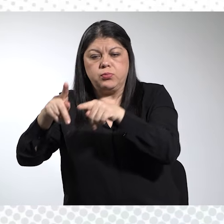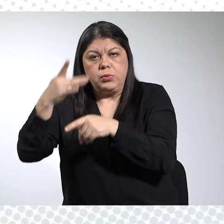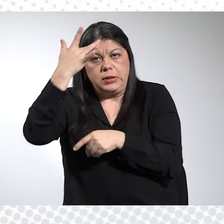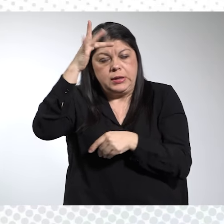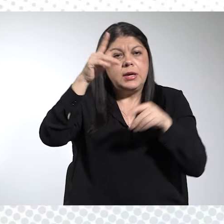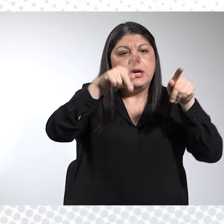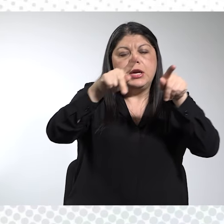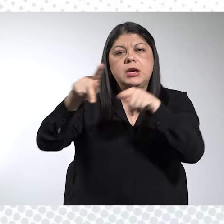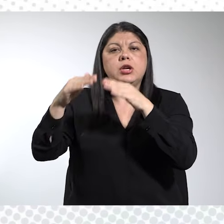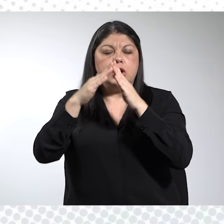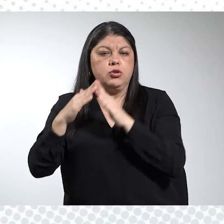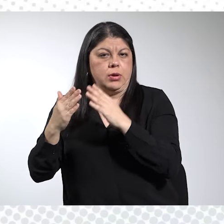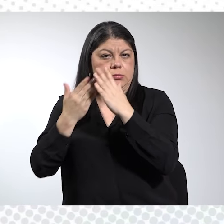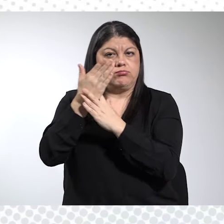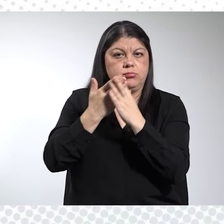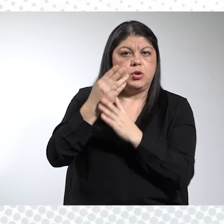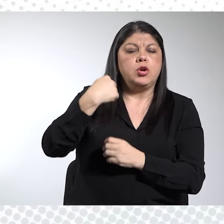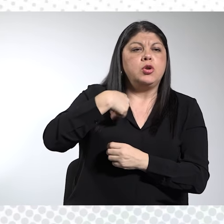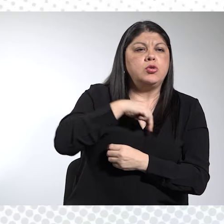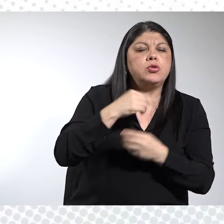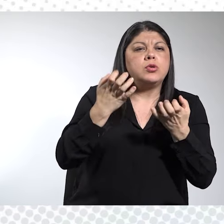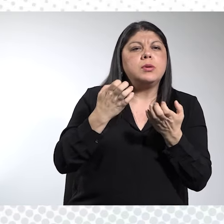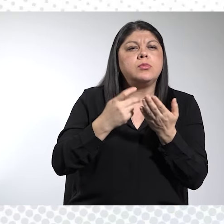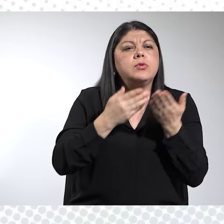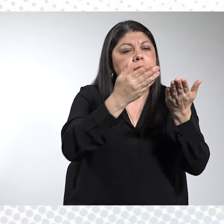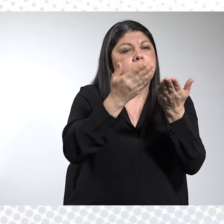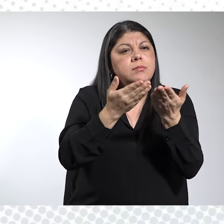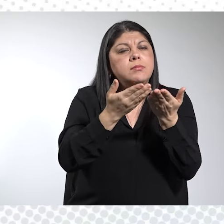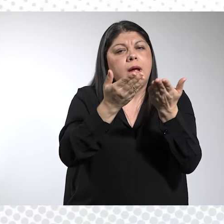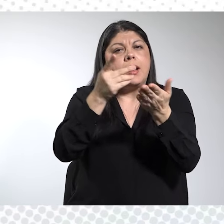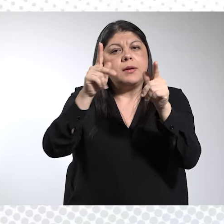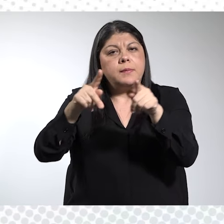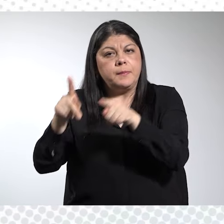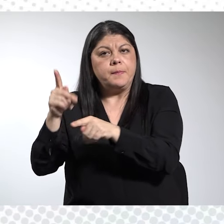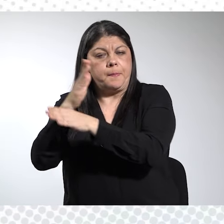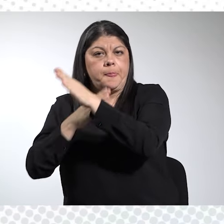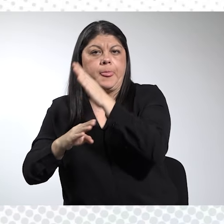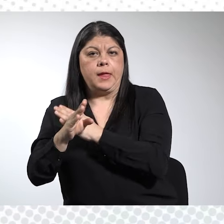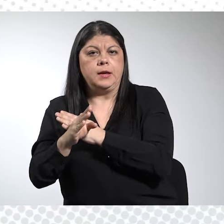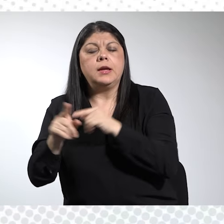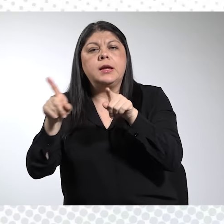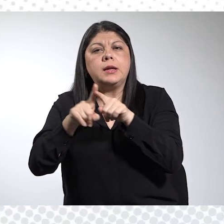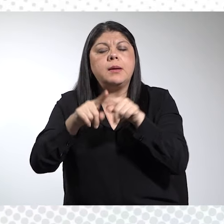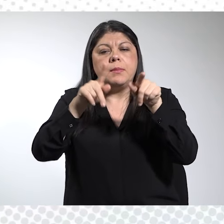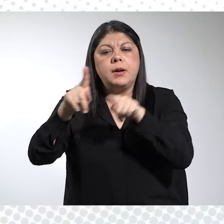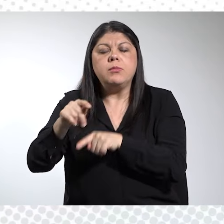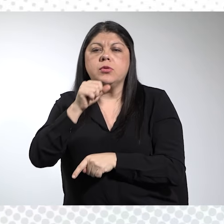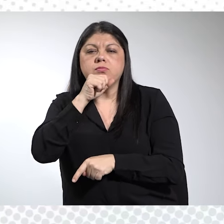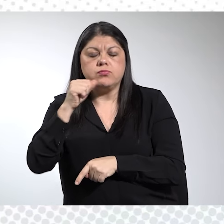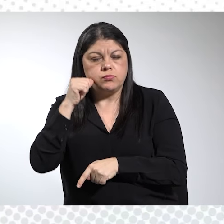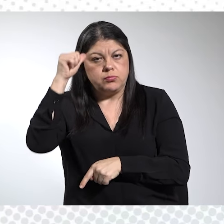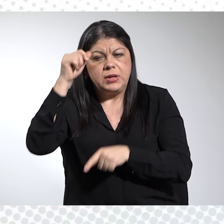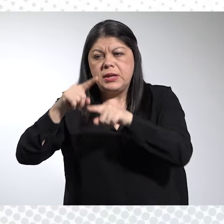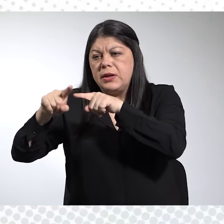ciudades inteligentes y ciudades accesibles. Nosotros no solamente para la población con discapacidad, sino para la población